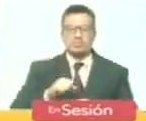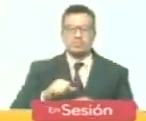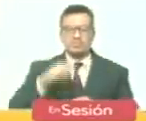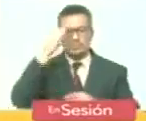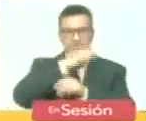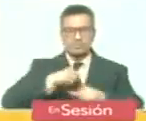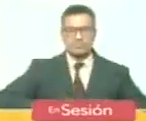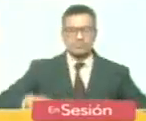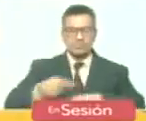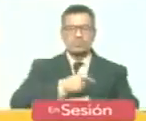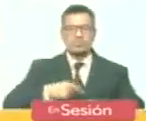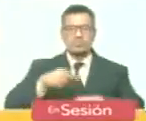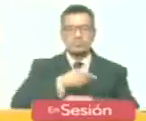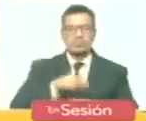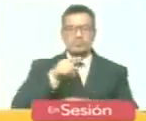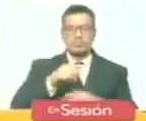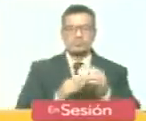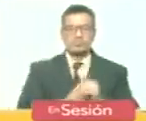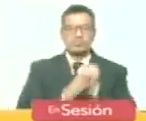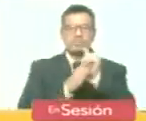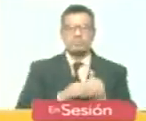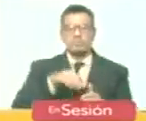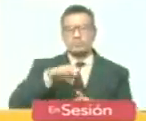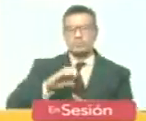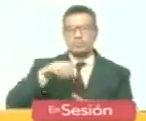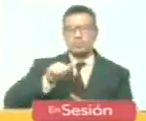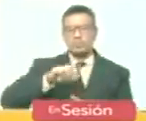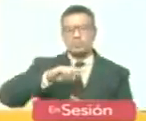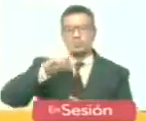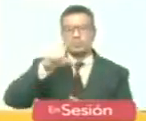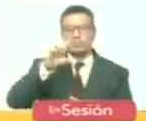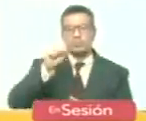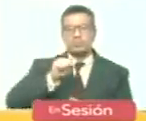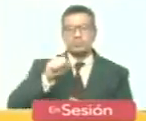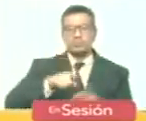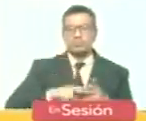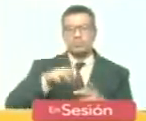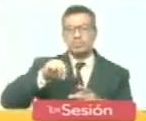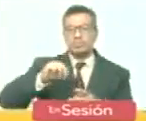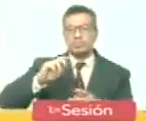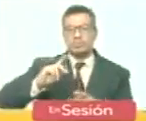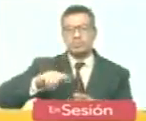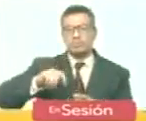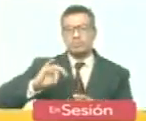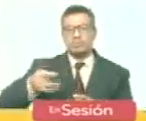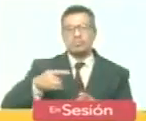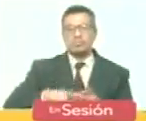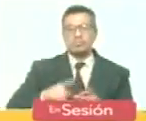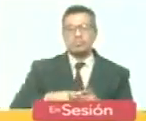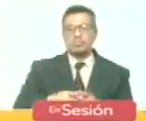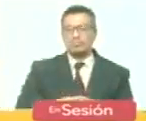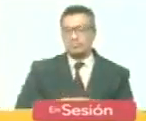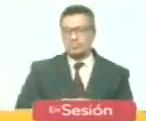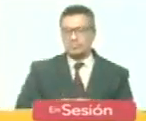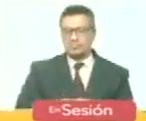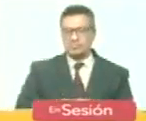militar de gobierno encabezada por Carlos Delgado Charbó, Marcos Pérez Jiménez y Llovera Páez.